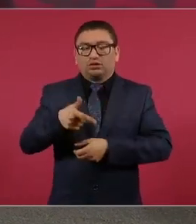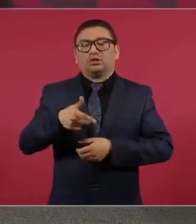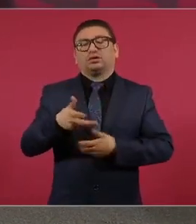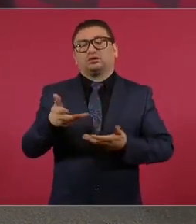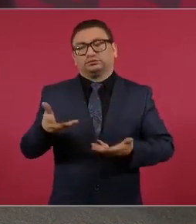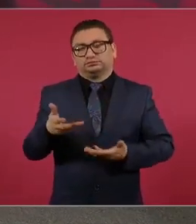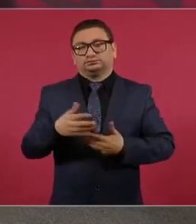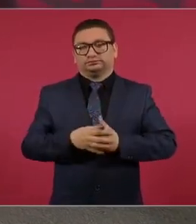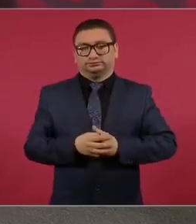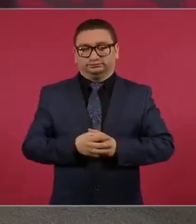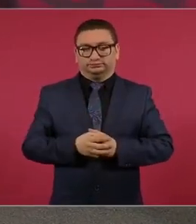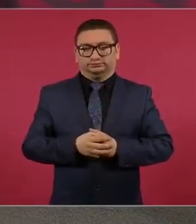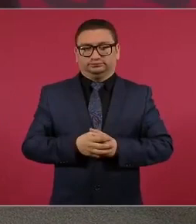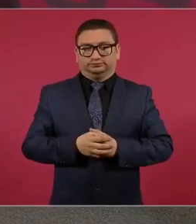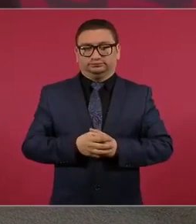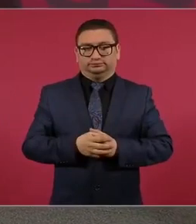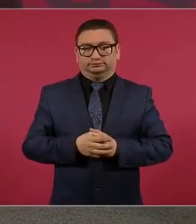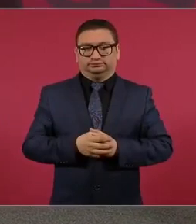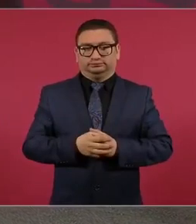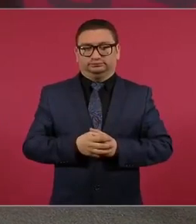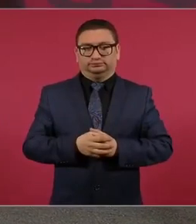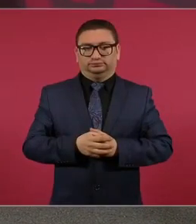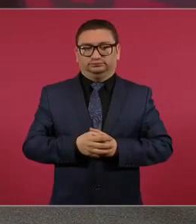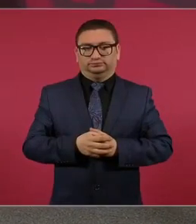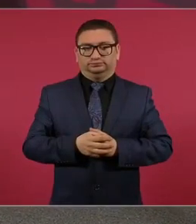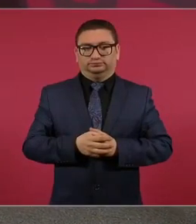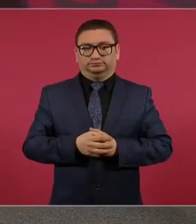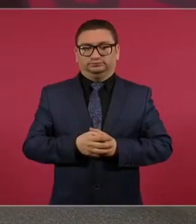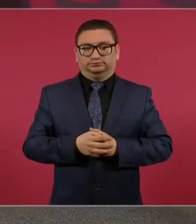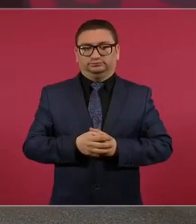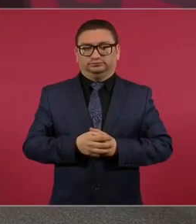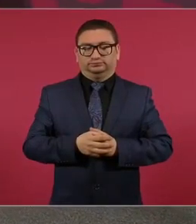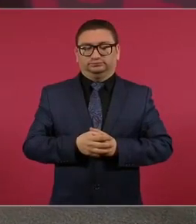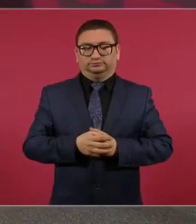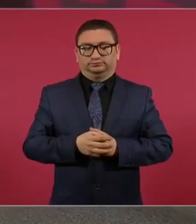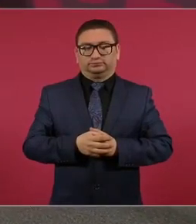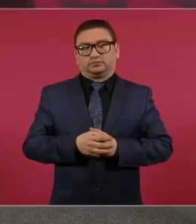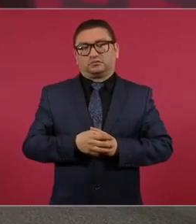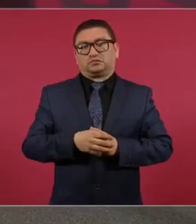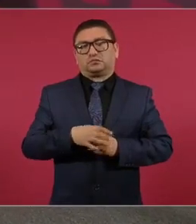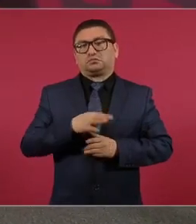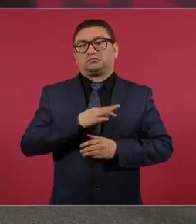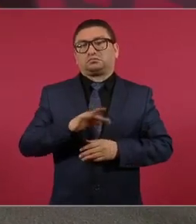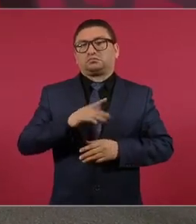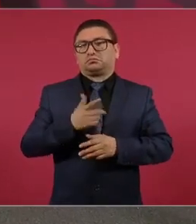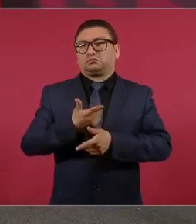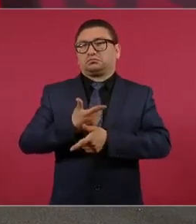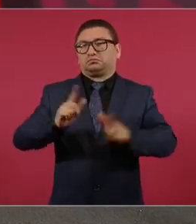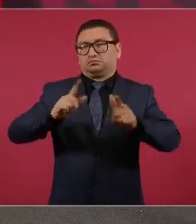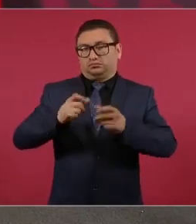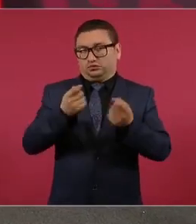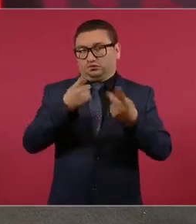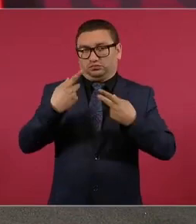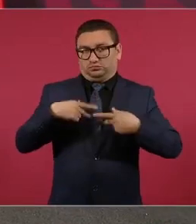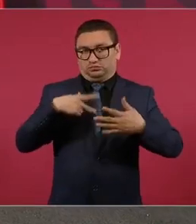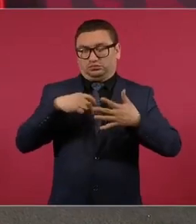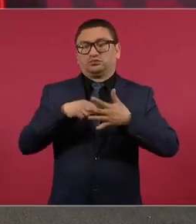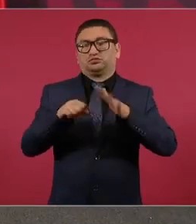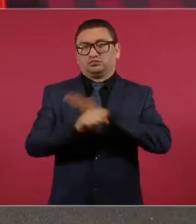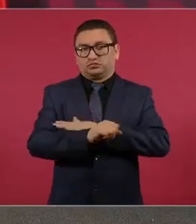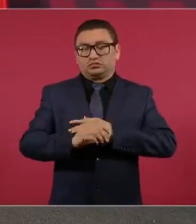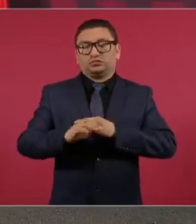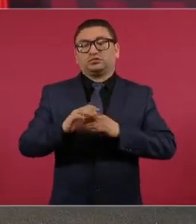aclara y este pues se libera a los que están detenidos a los que